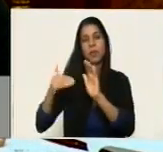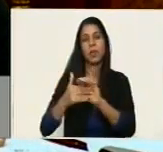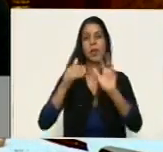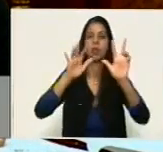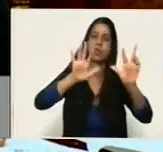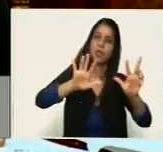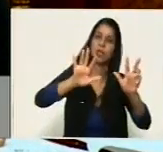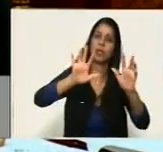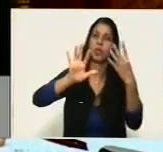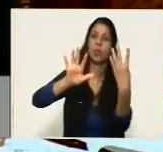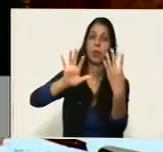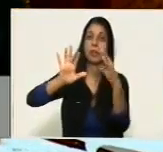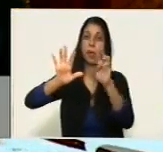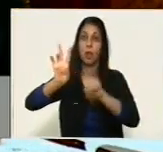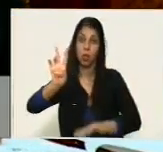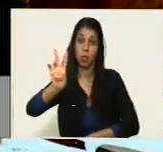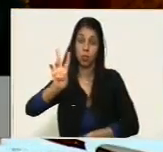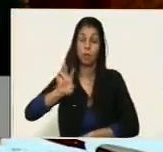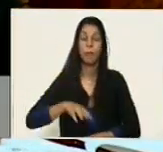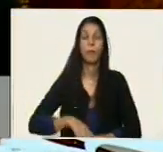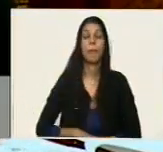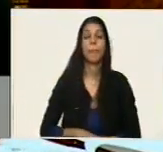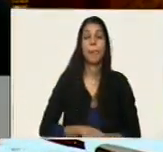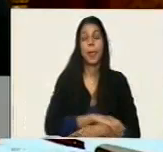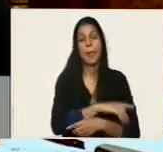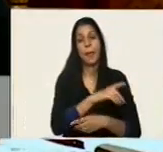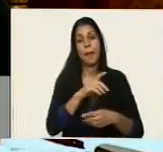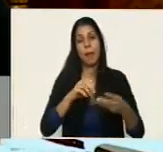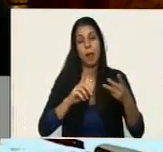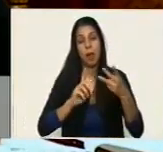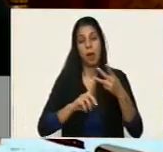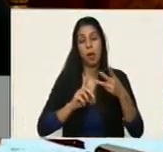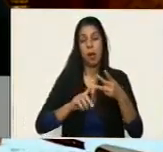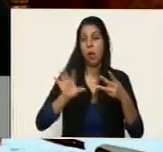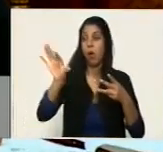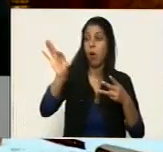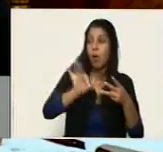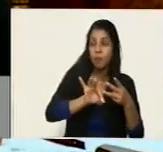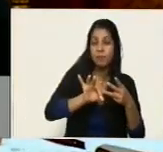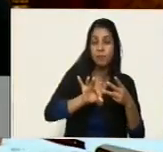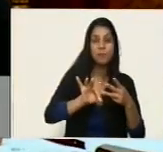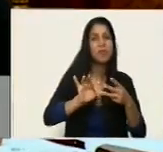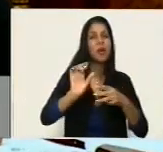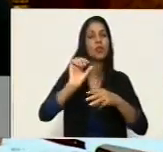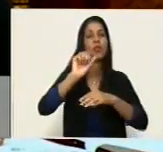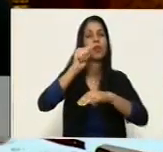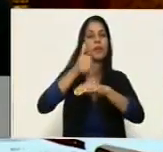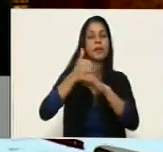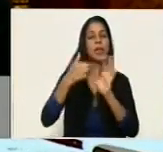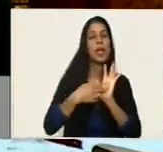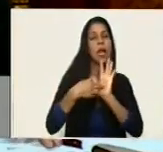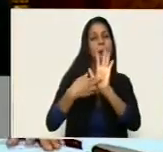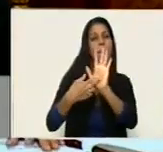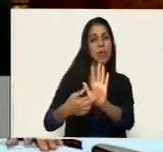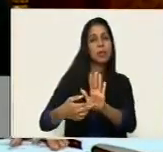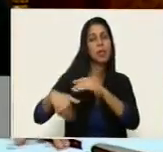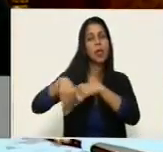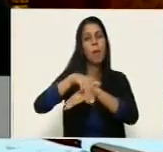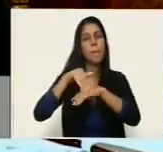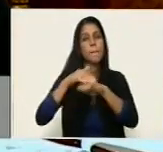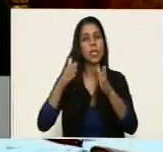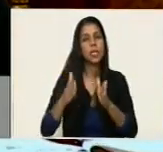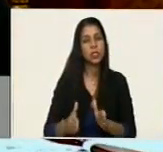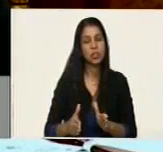17.388.892, y como representante del Consejo de Vicepresidentes del Consejo de Ministros al